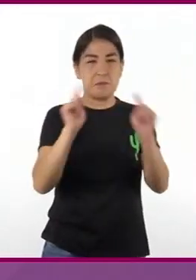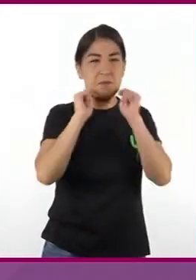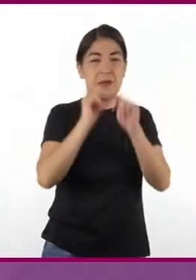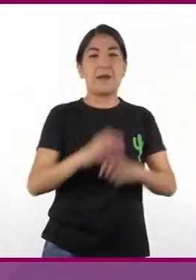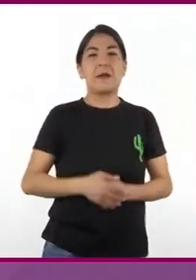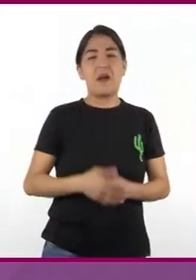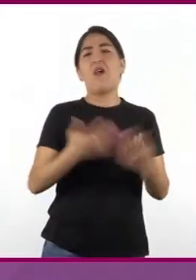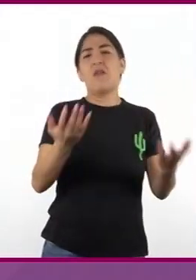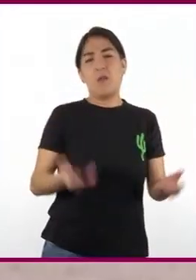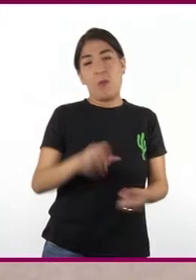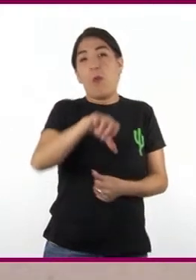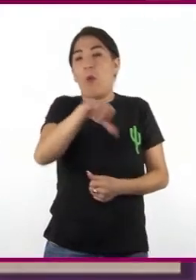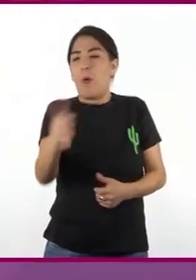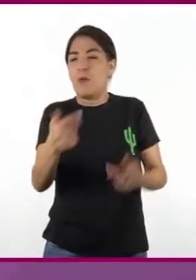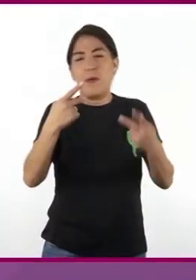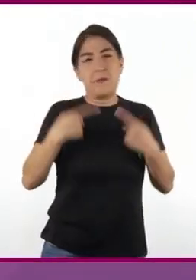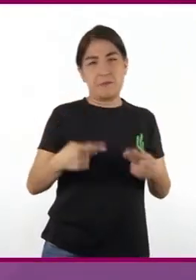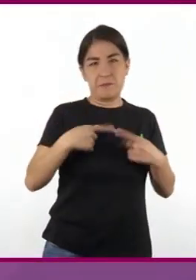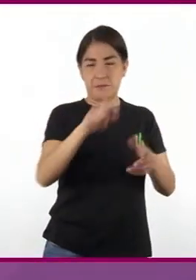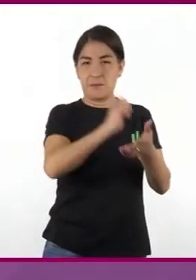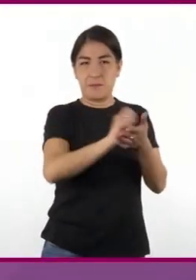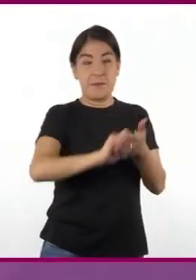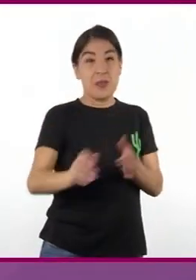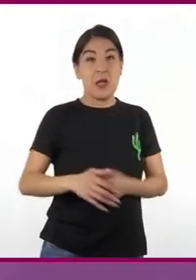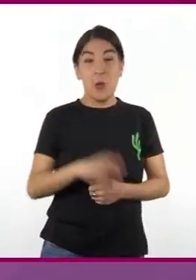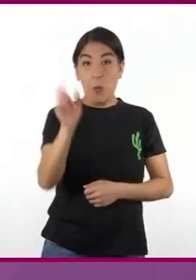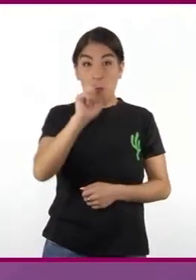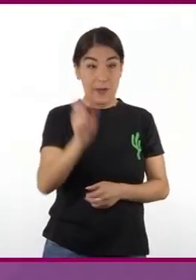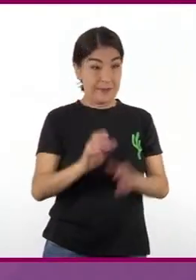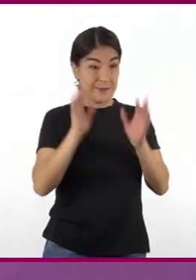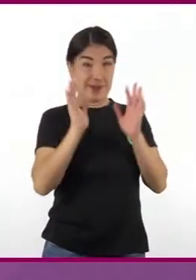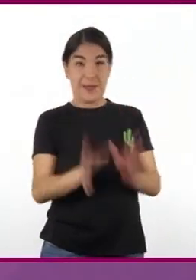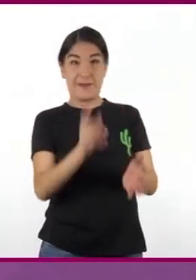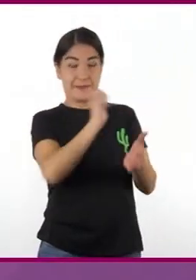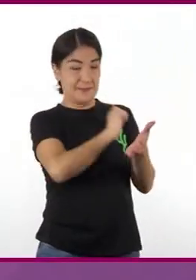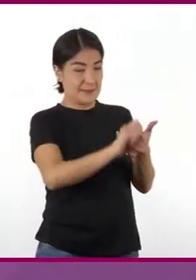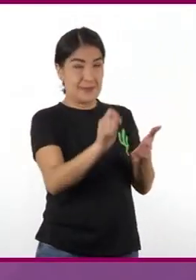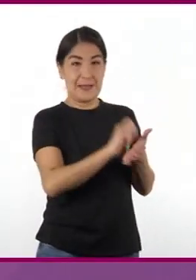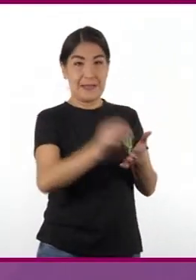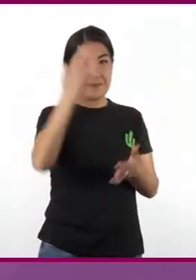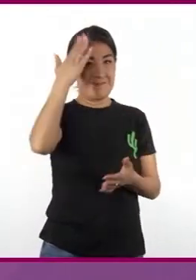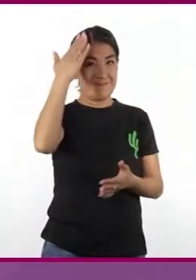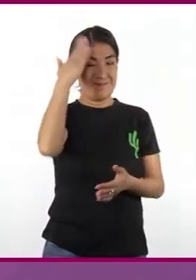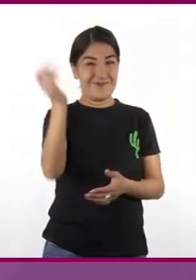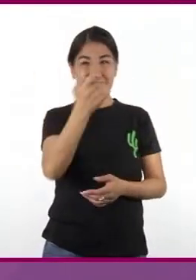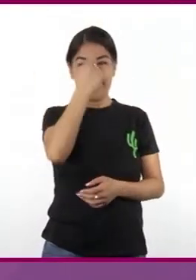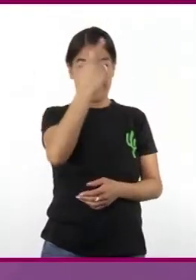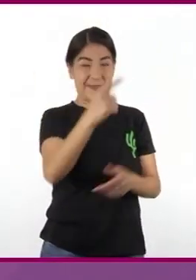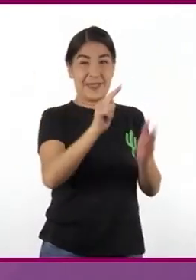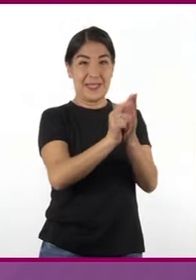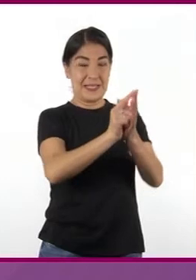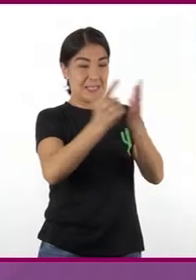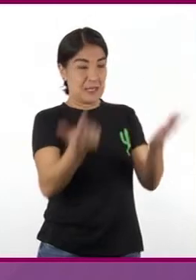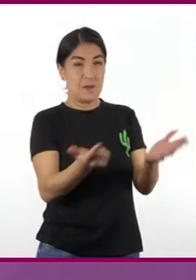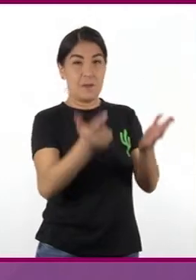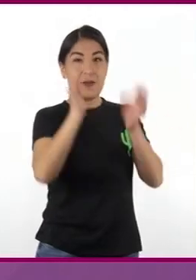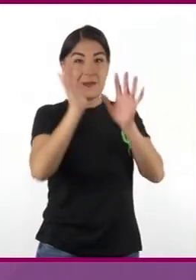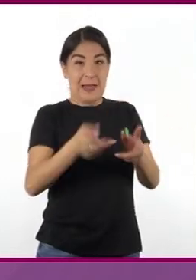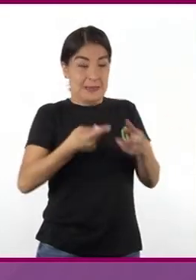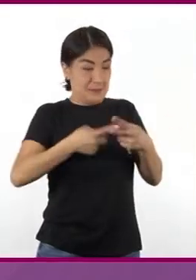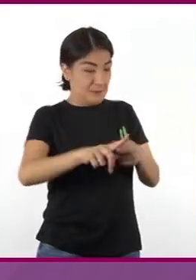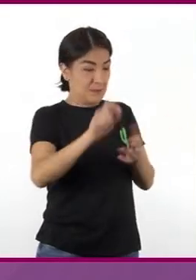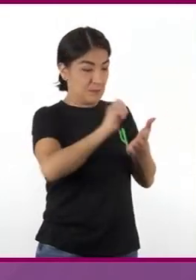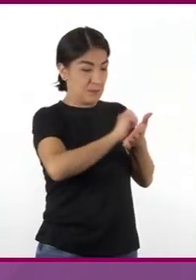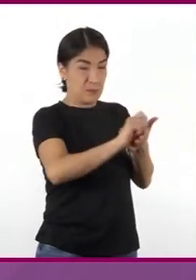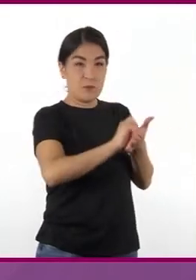por una tercera persona. Cuando sucede lo primero, cuando el autor o la autora del libro escribe su propio